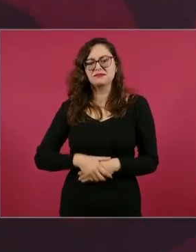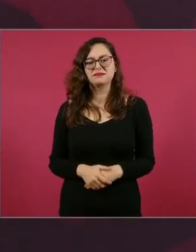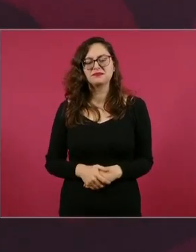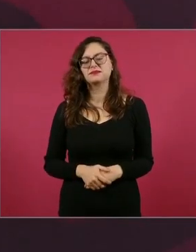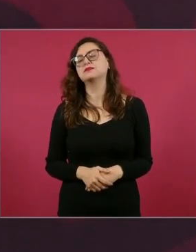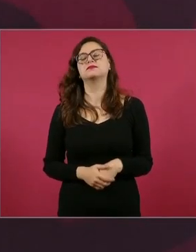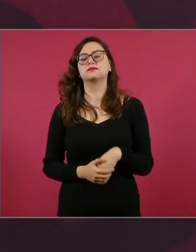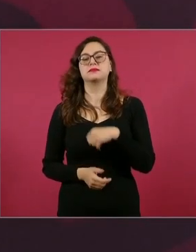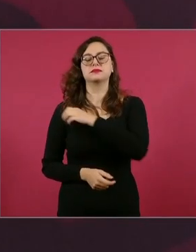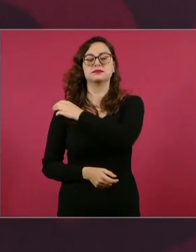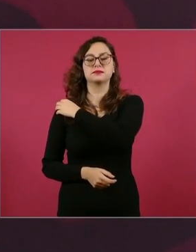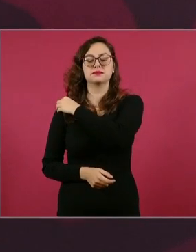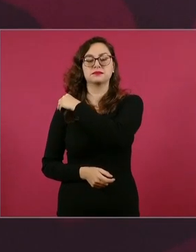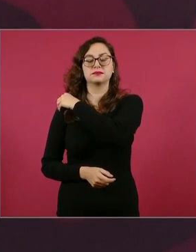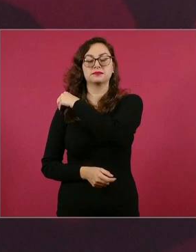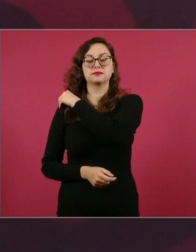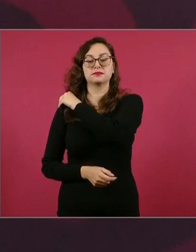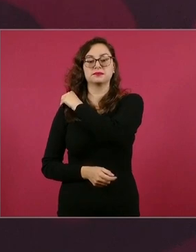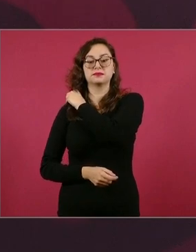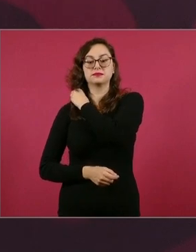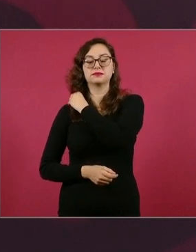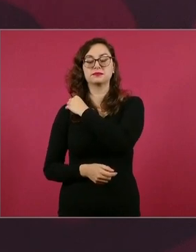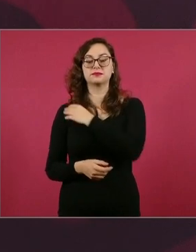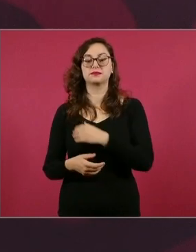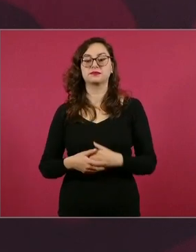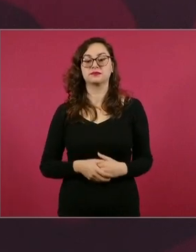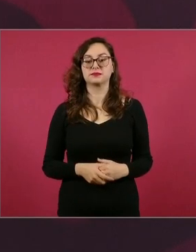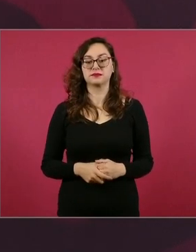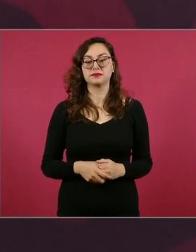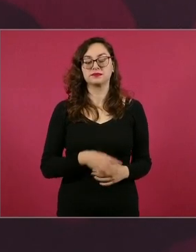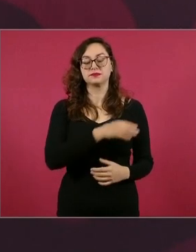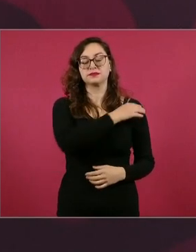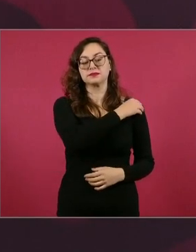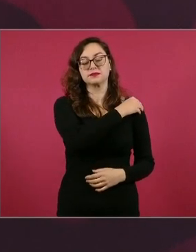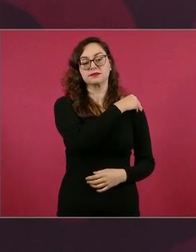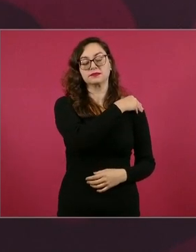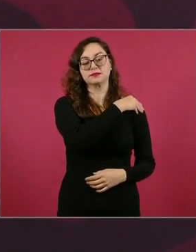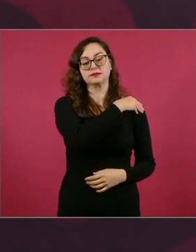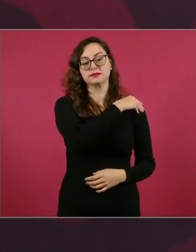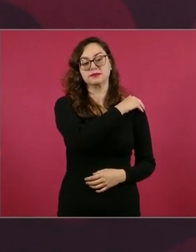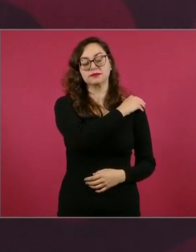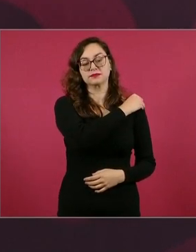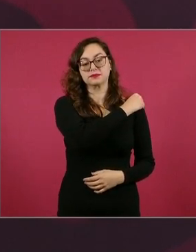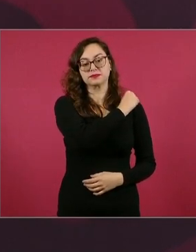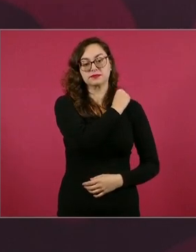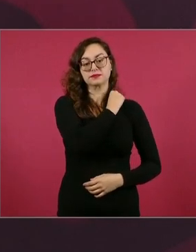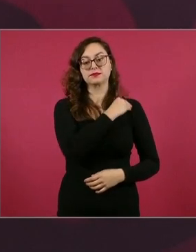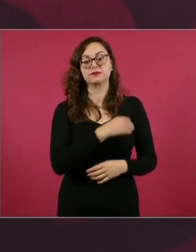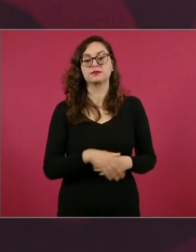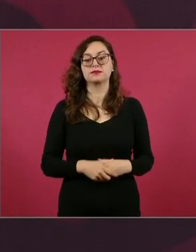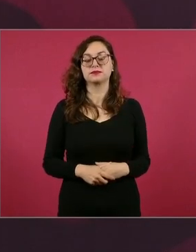en tepi habían unos trabajadores del poder judicial de